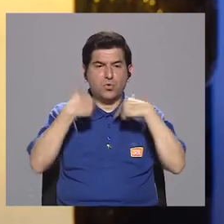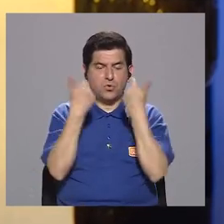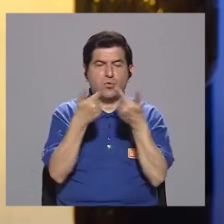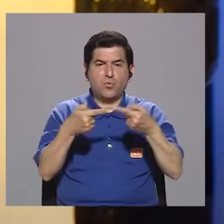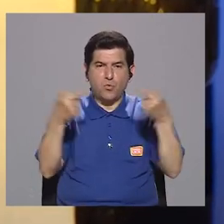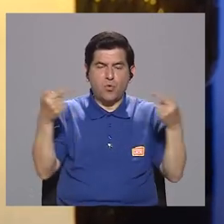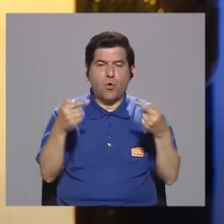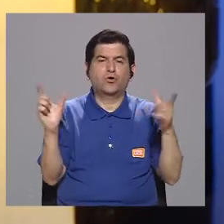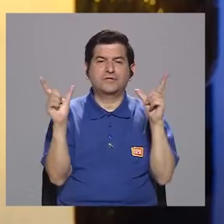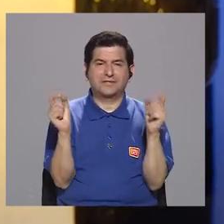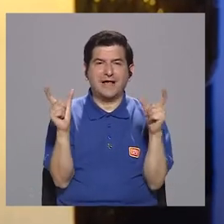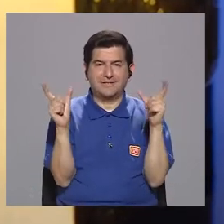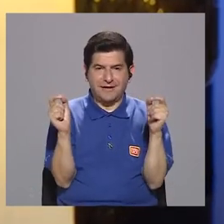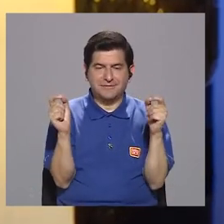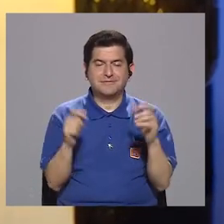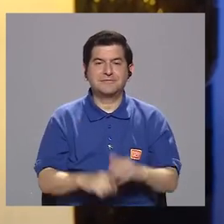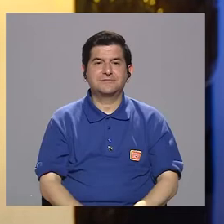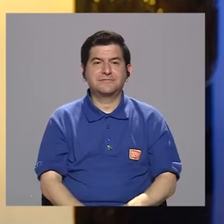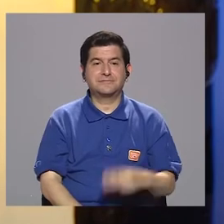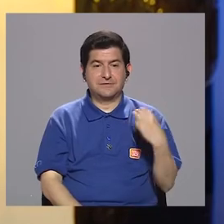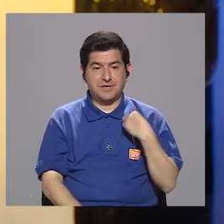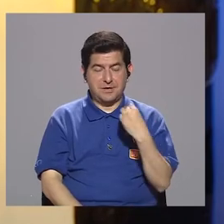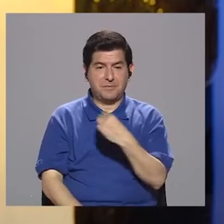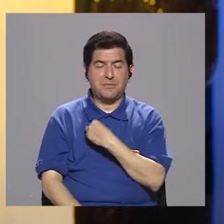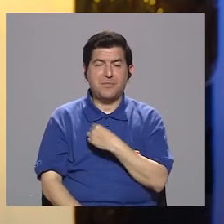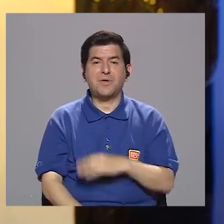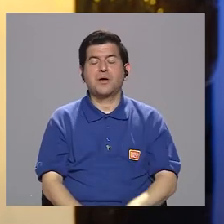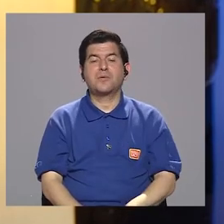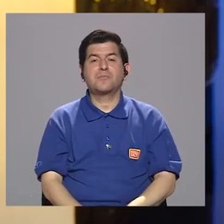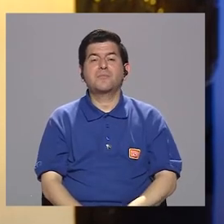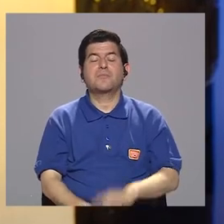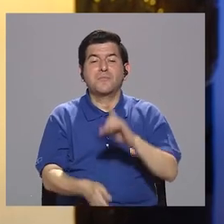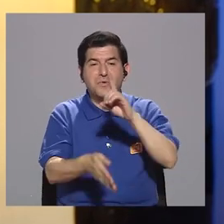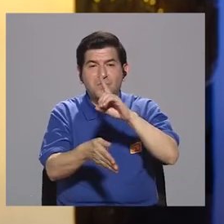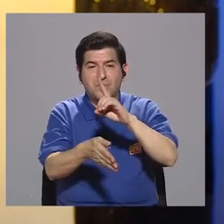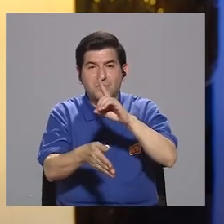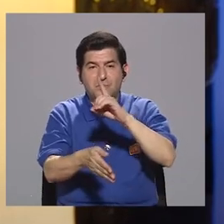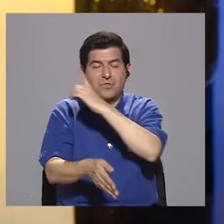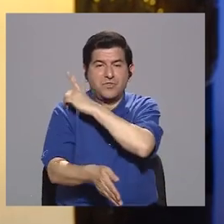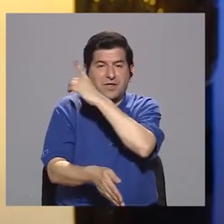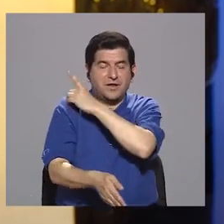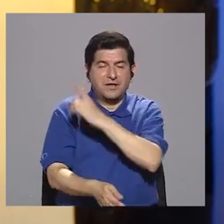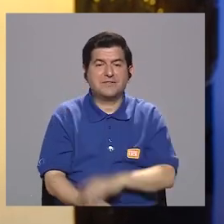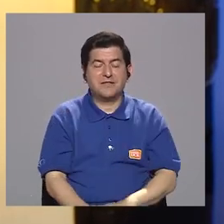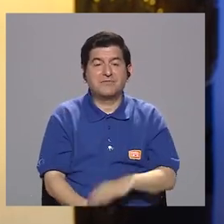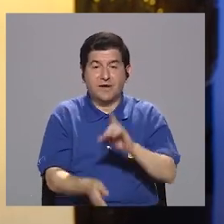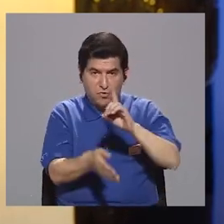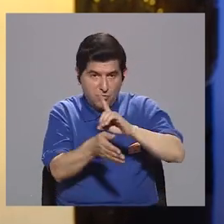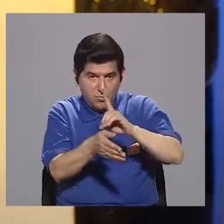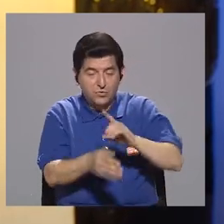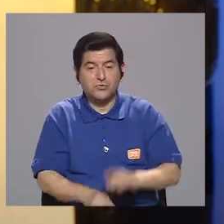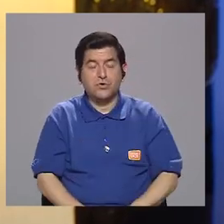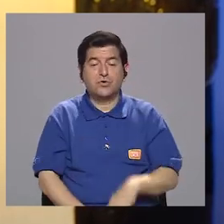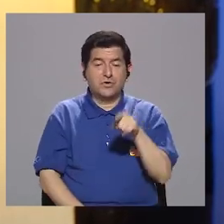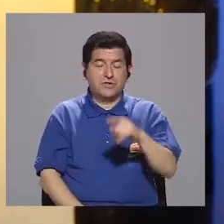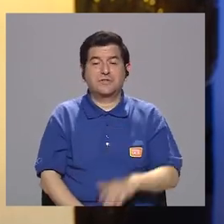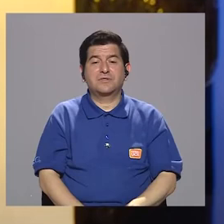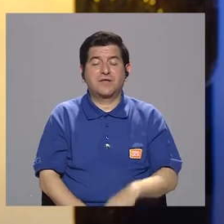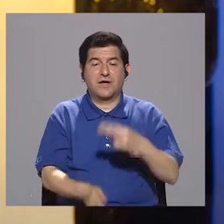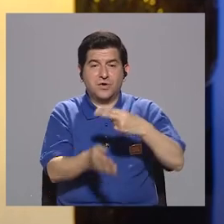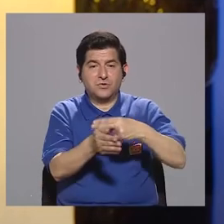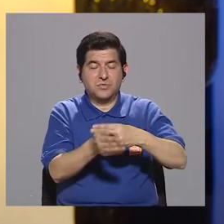Cáncer, fue miembro de la directiva del Sanatorio Durán, y atendía a la gente, muchas